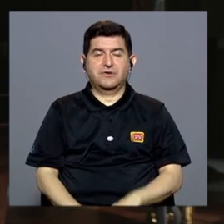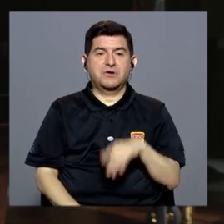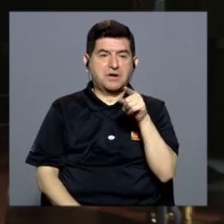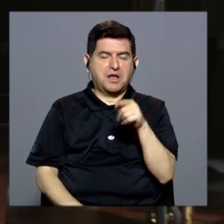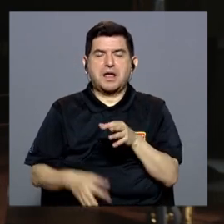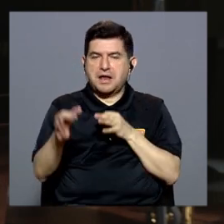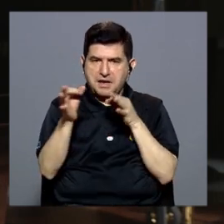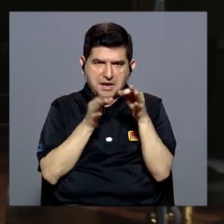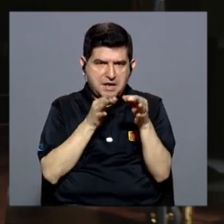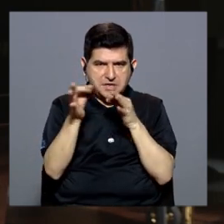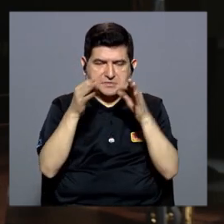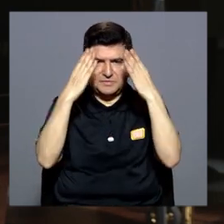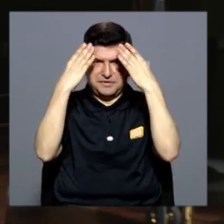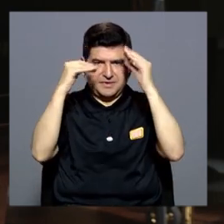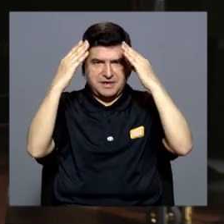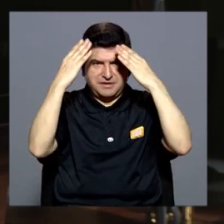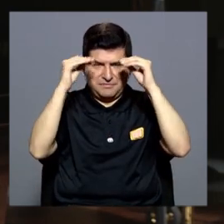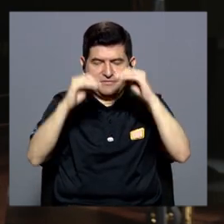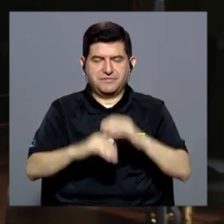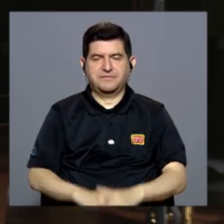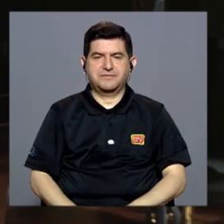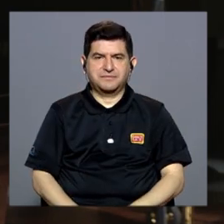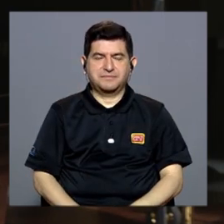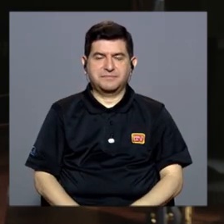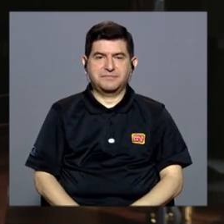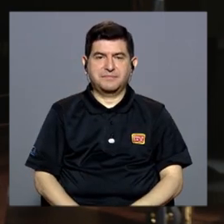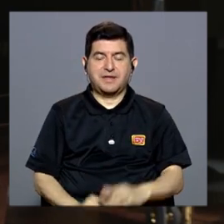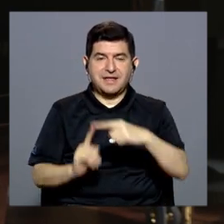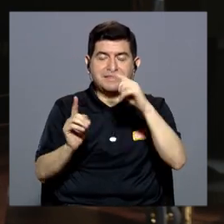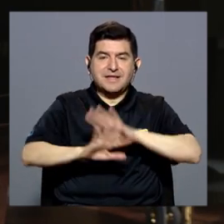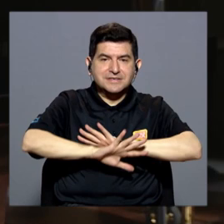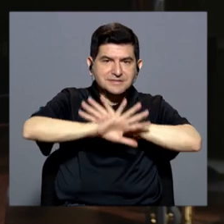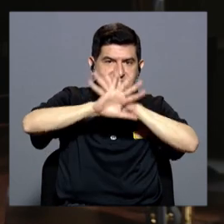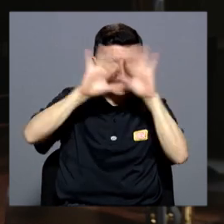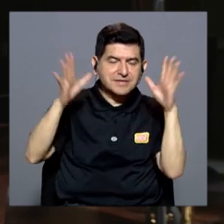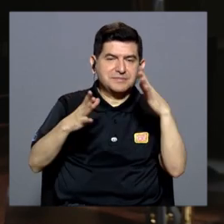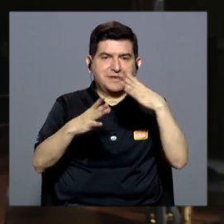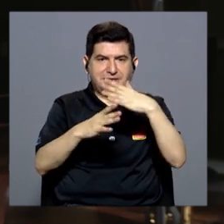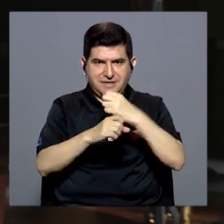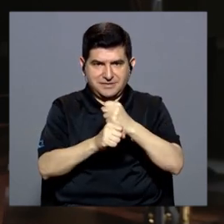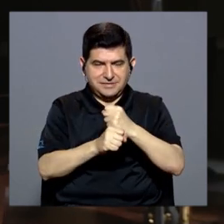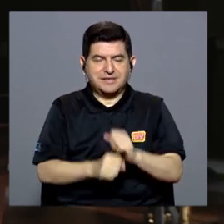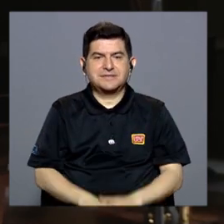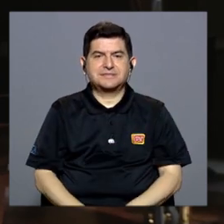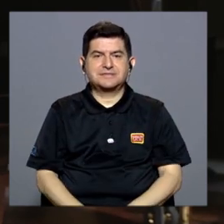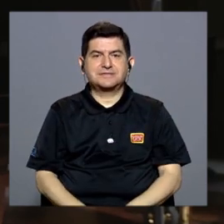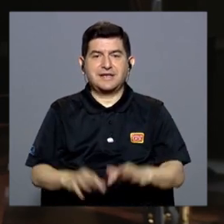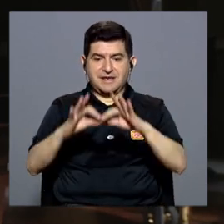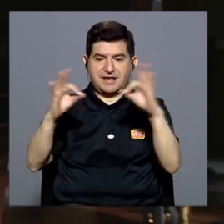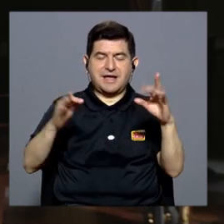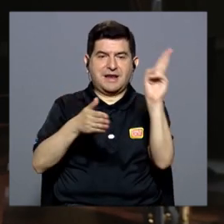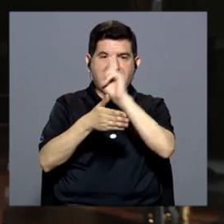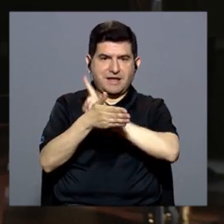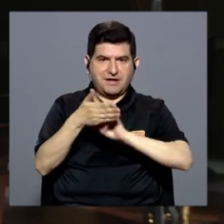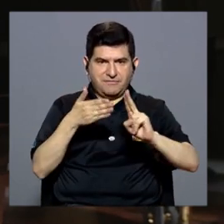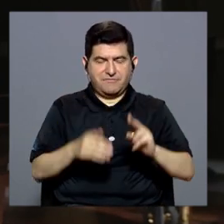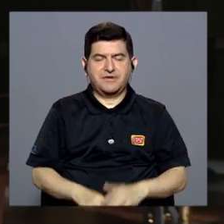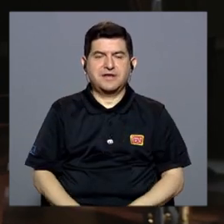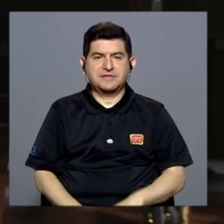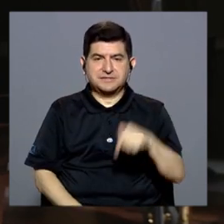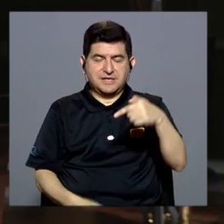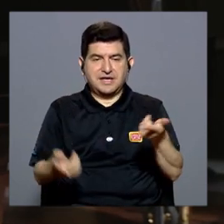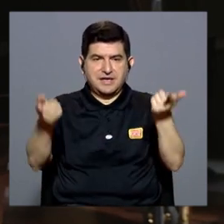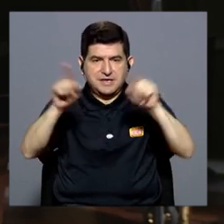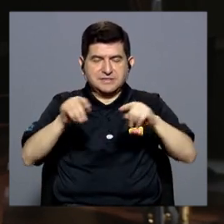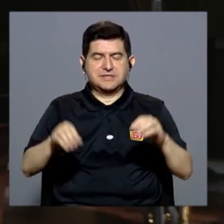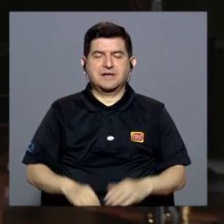a estar rindiendo su informe. Algo que de la transparencia hace que el eslogan de esta universidad cada vez